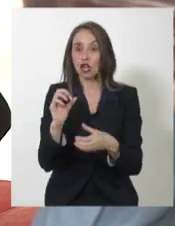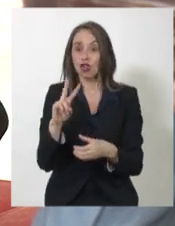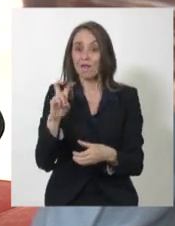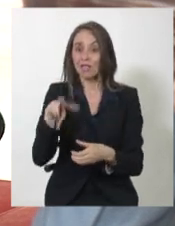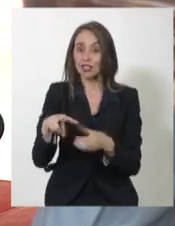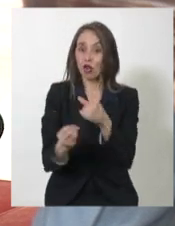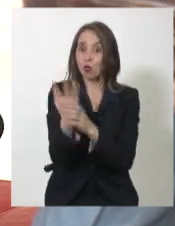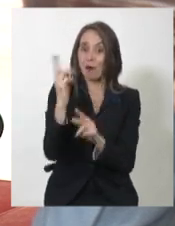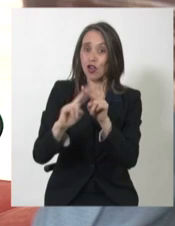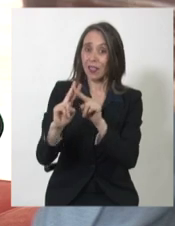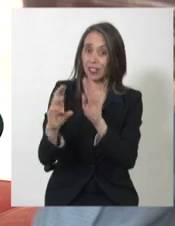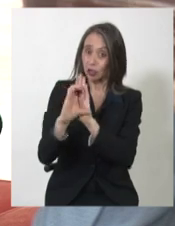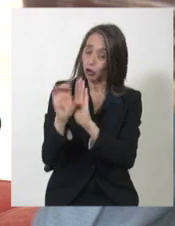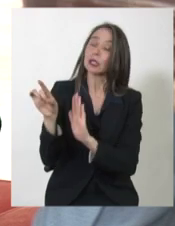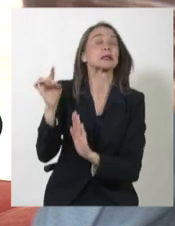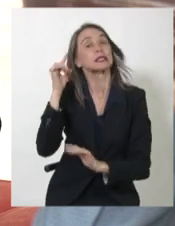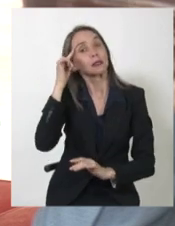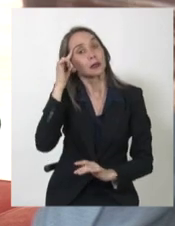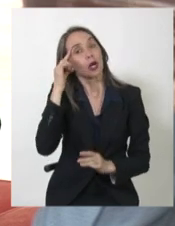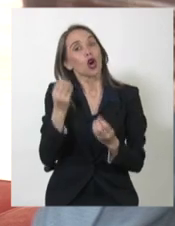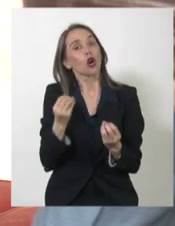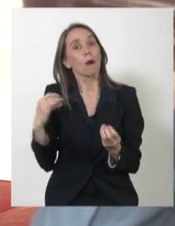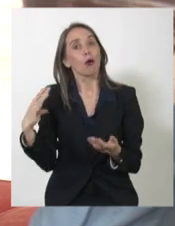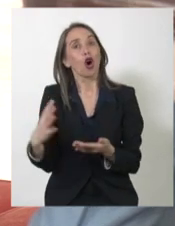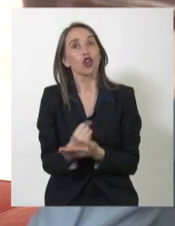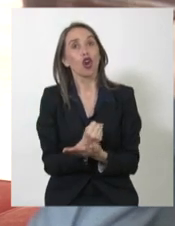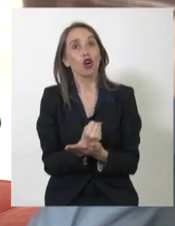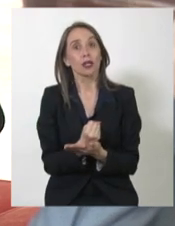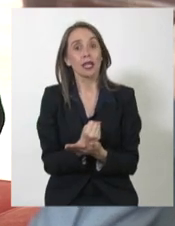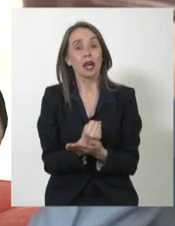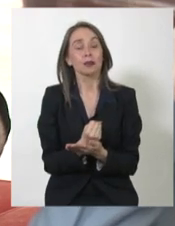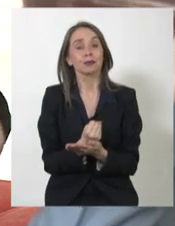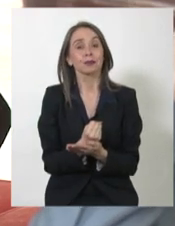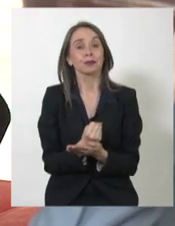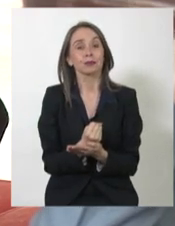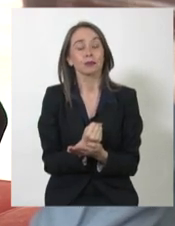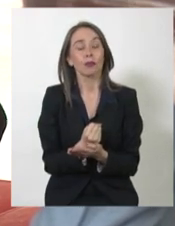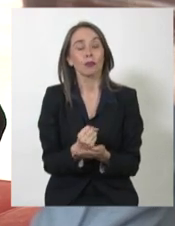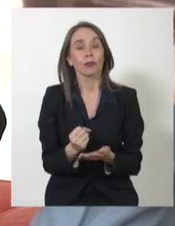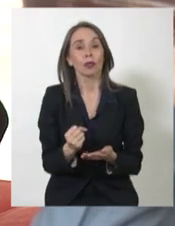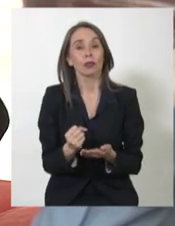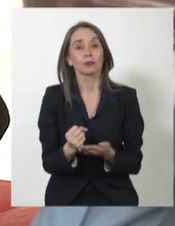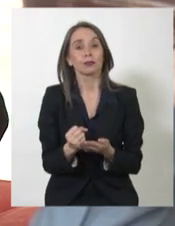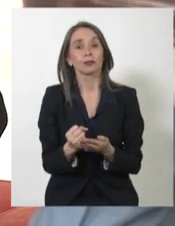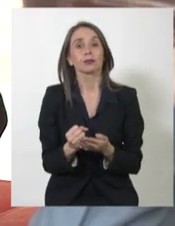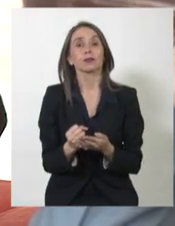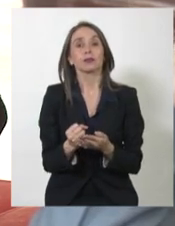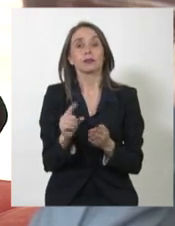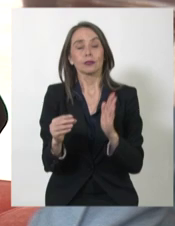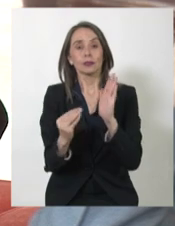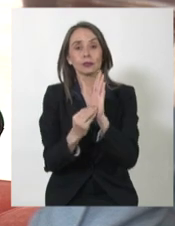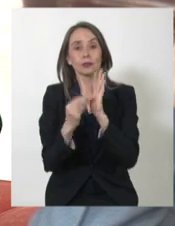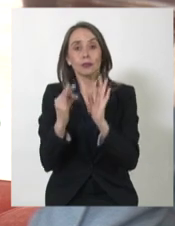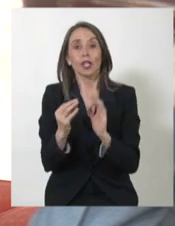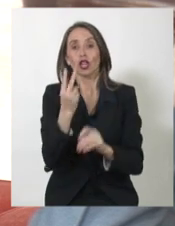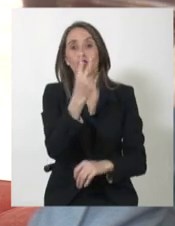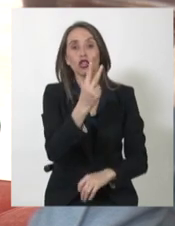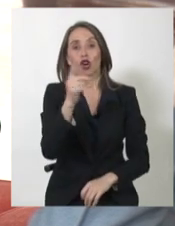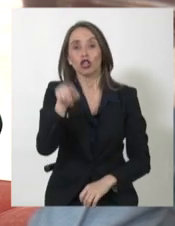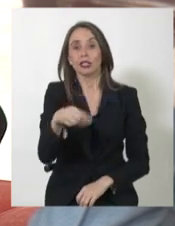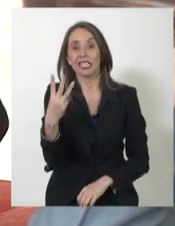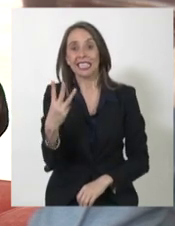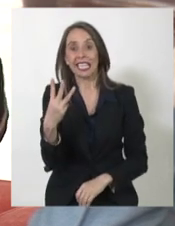Uh-huh. El poder lograr llegar a esto, a hacernos de estos dos tercios para llegar a un